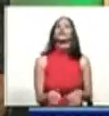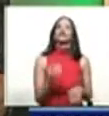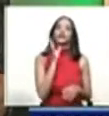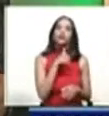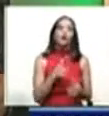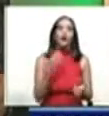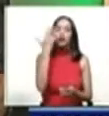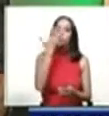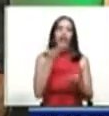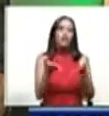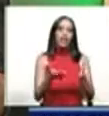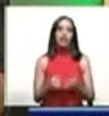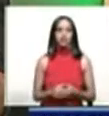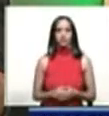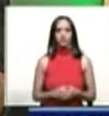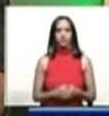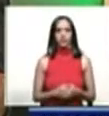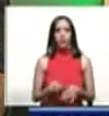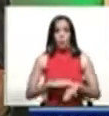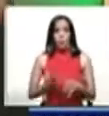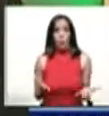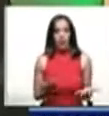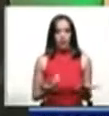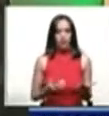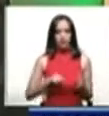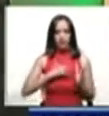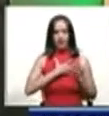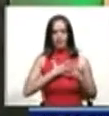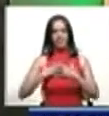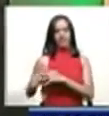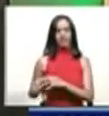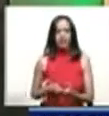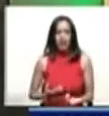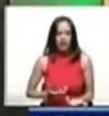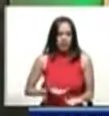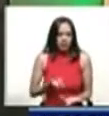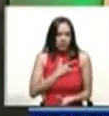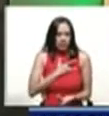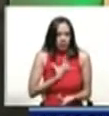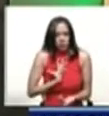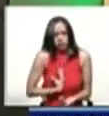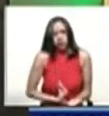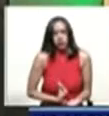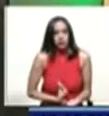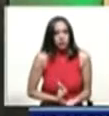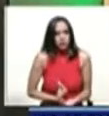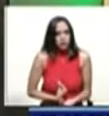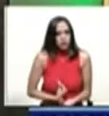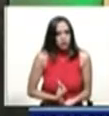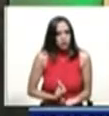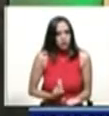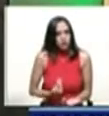quieren arrebatar la autoestima para decirnos que no podemos, que no sabemos, que no tenemos